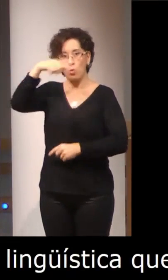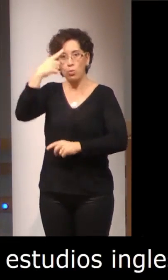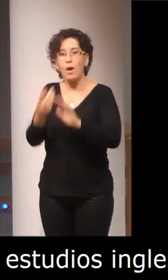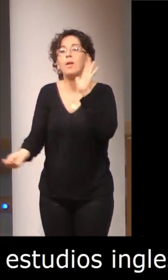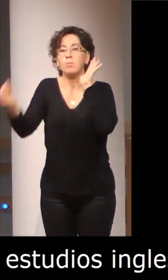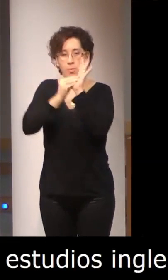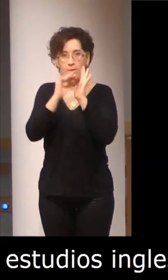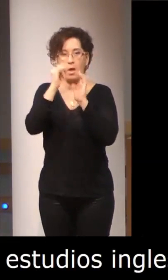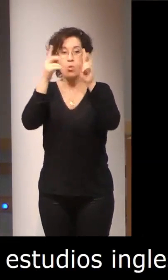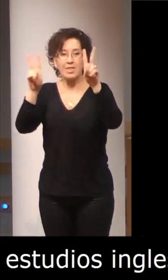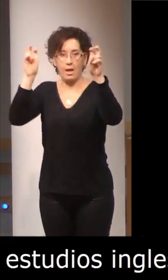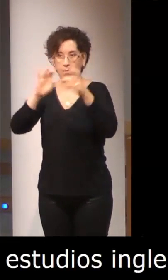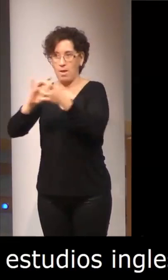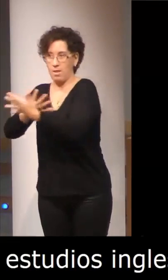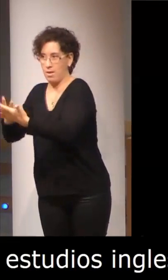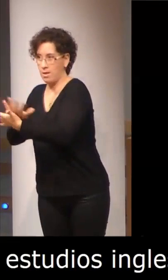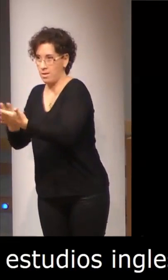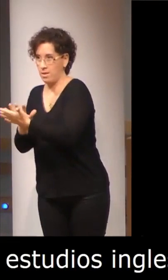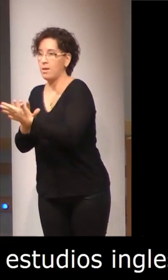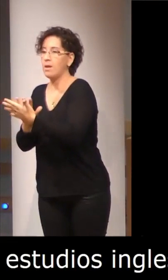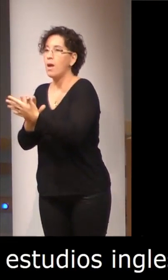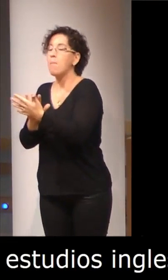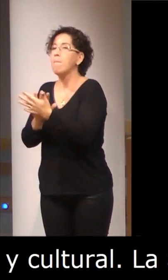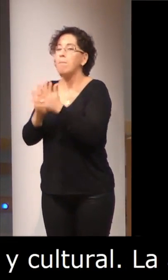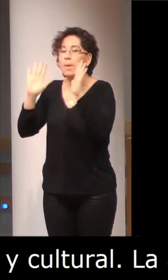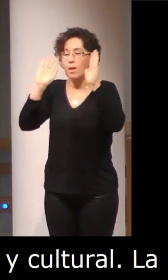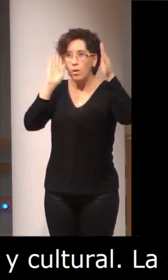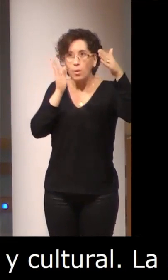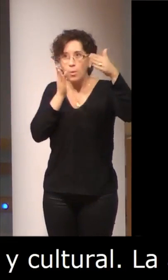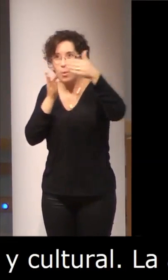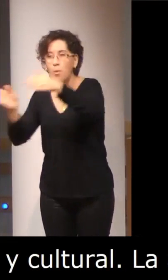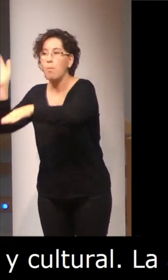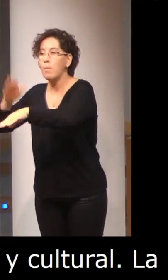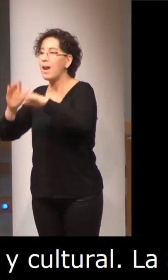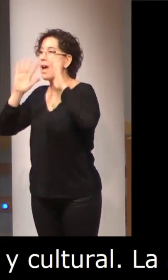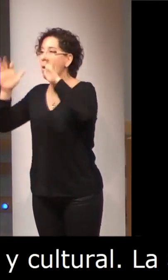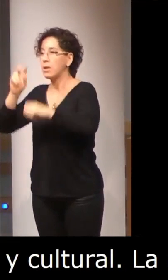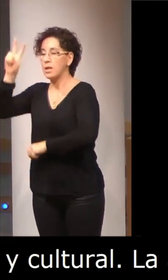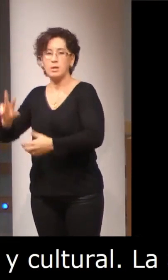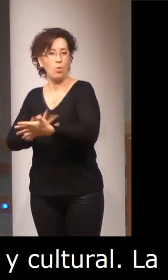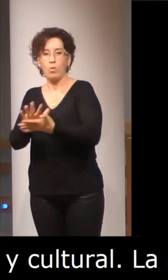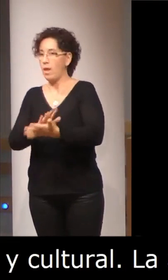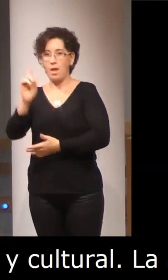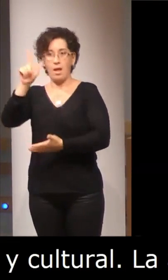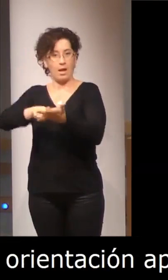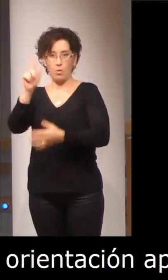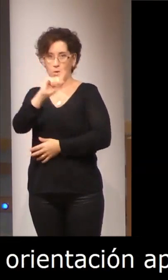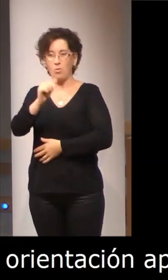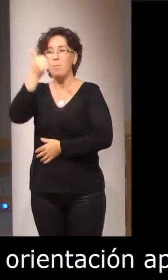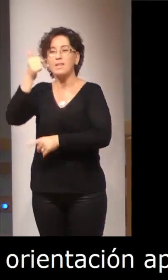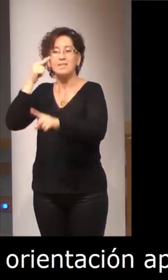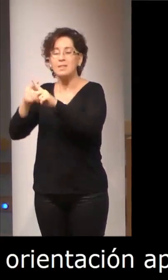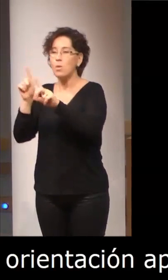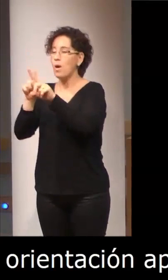con esa orientación aplicada a la enseñanza-aprendizaje de segundas lenguas, sino como un tema de estudio teórico